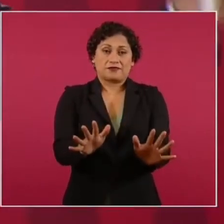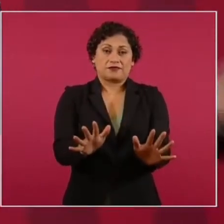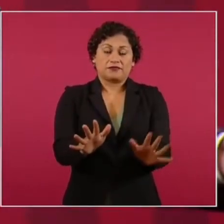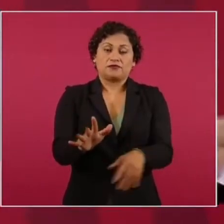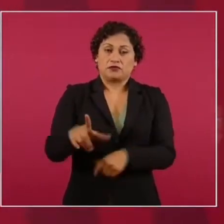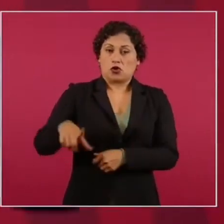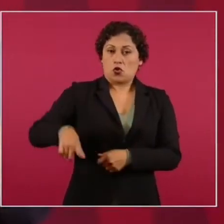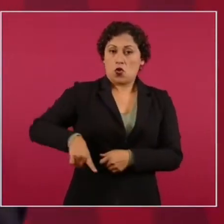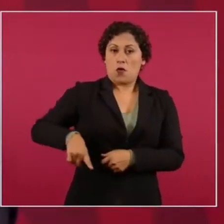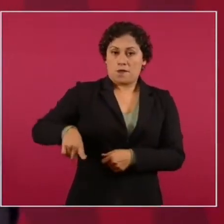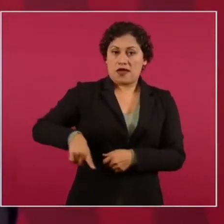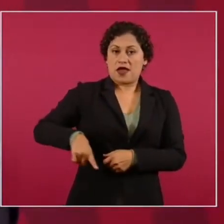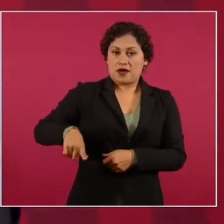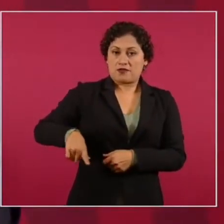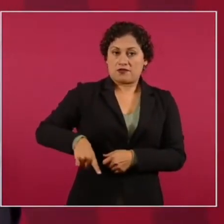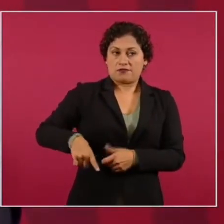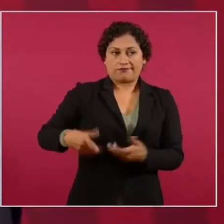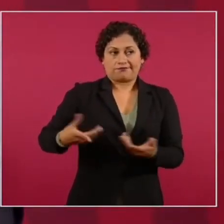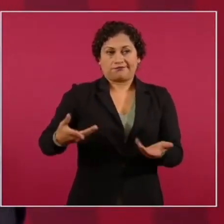aquí mismo,